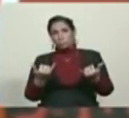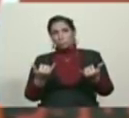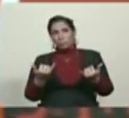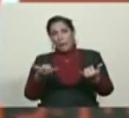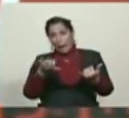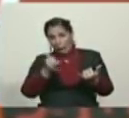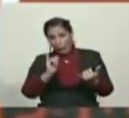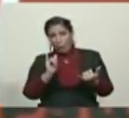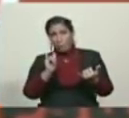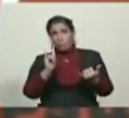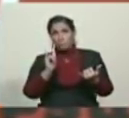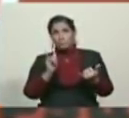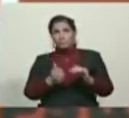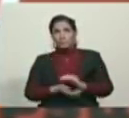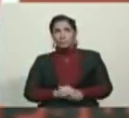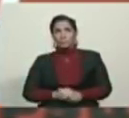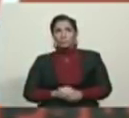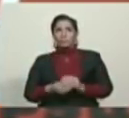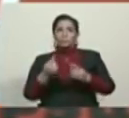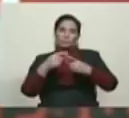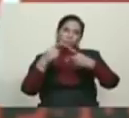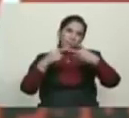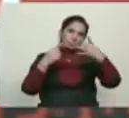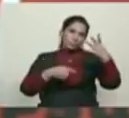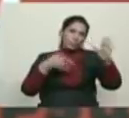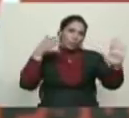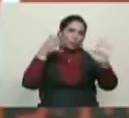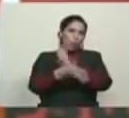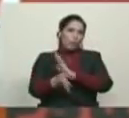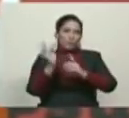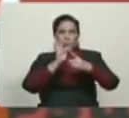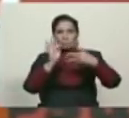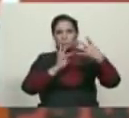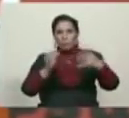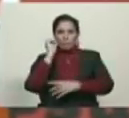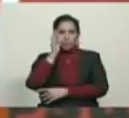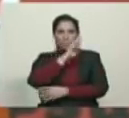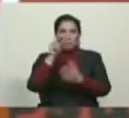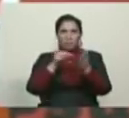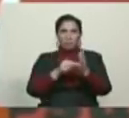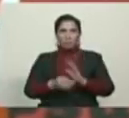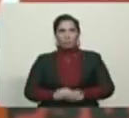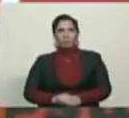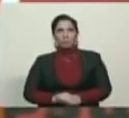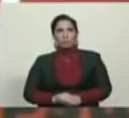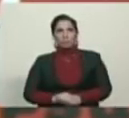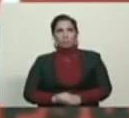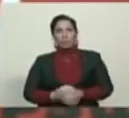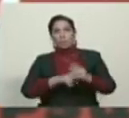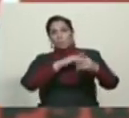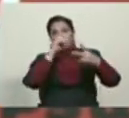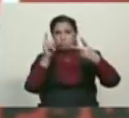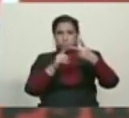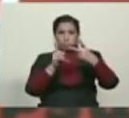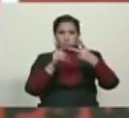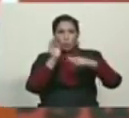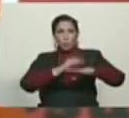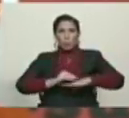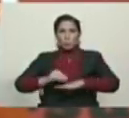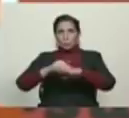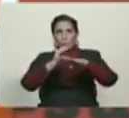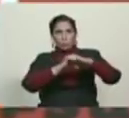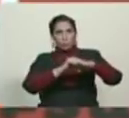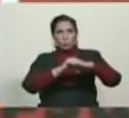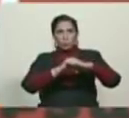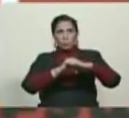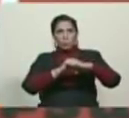existen estas consideraciones acerca del funcionamiento de la Asamblea Nacional. Por otra parte, quisiera consultarle sobre los